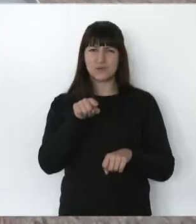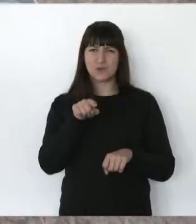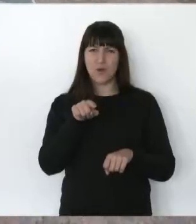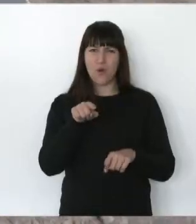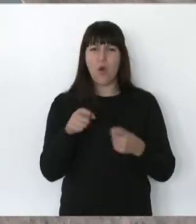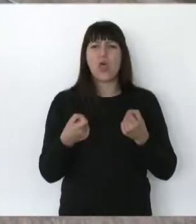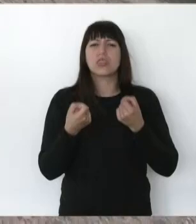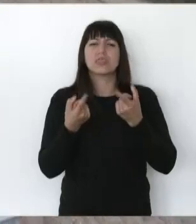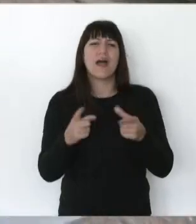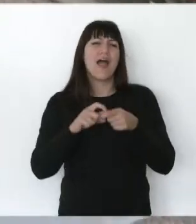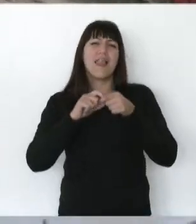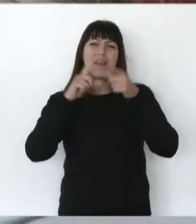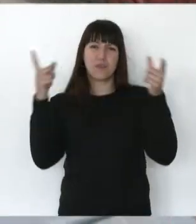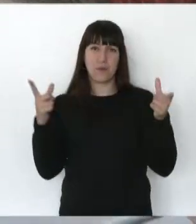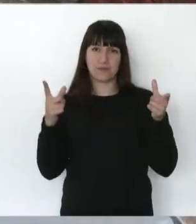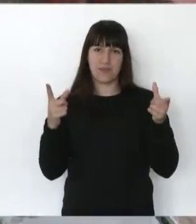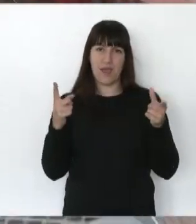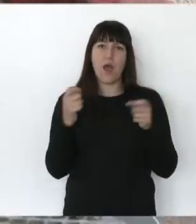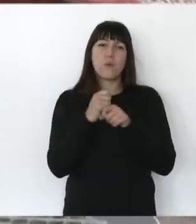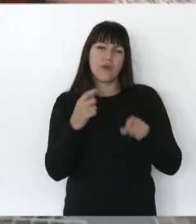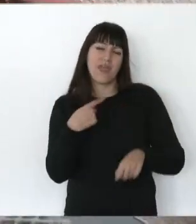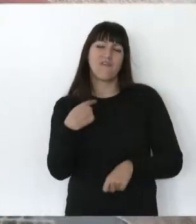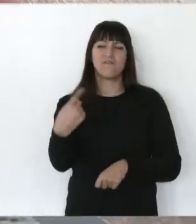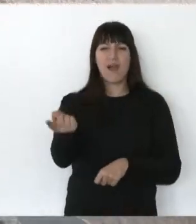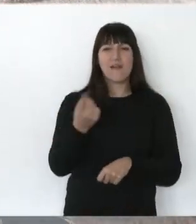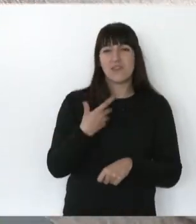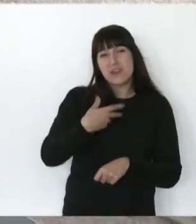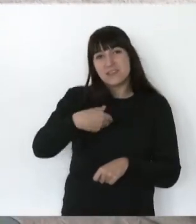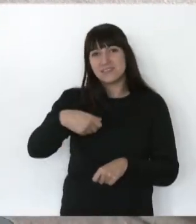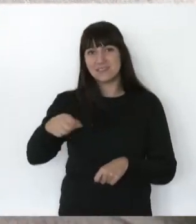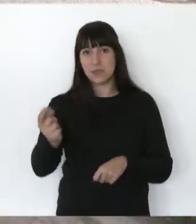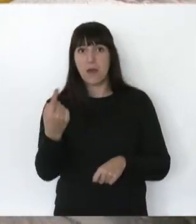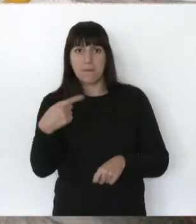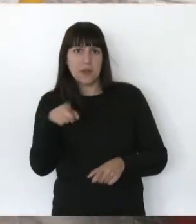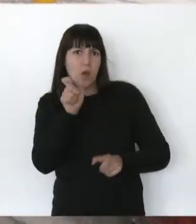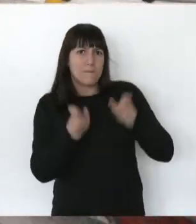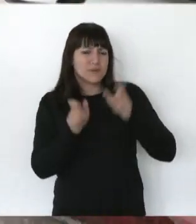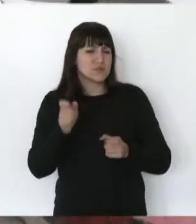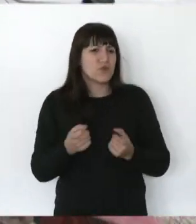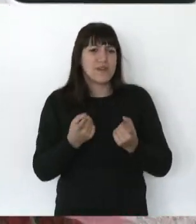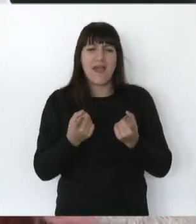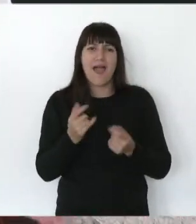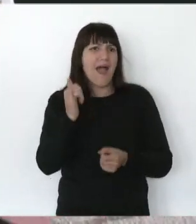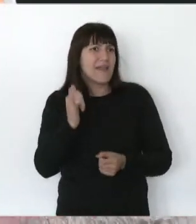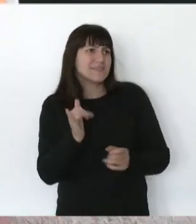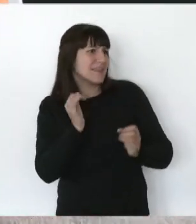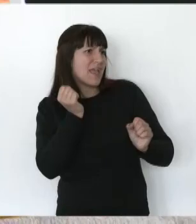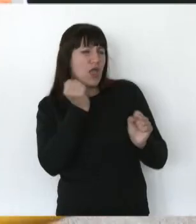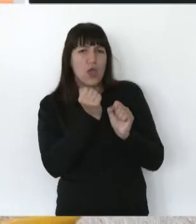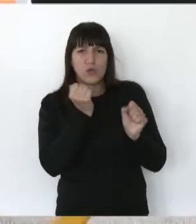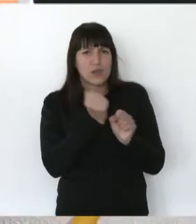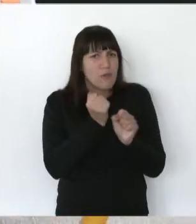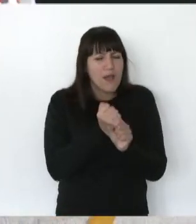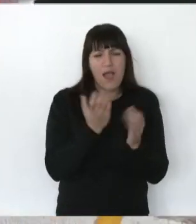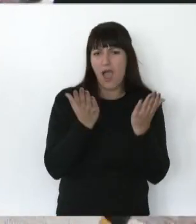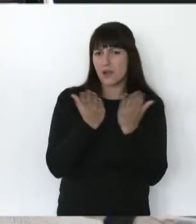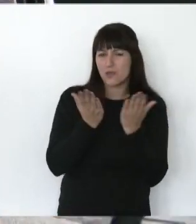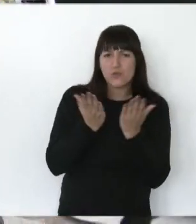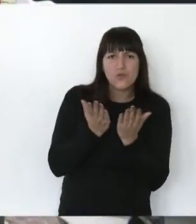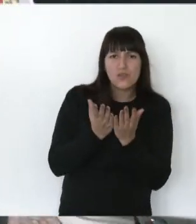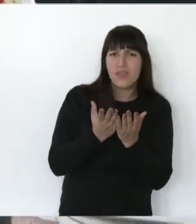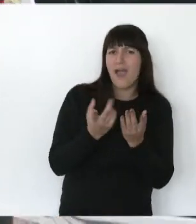que genera independencia. No solo el ir de punto A a punto B, sino la persona tiene que estudiar, la persona tiene que